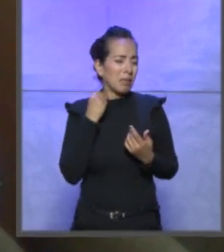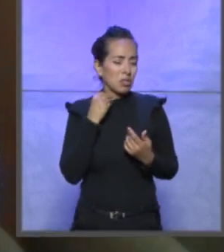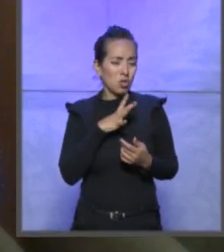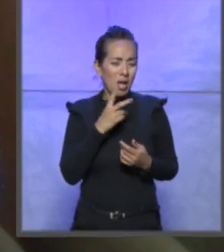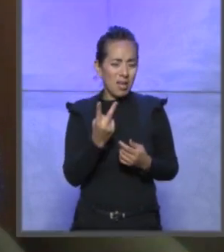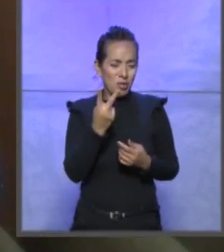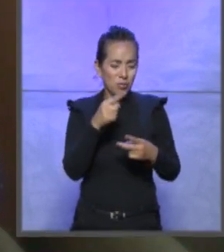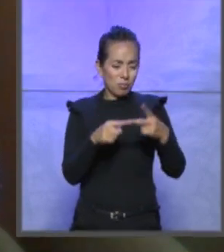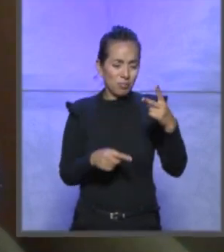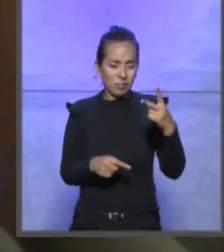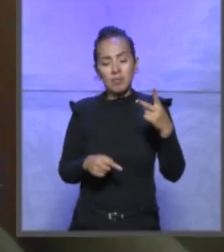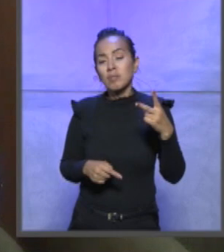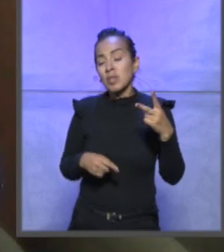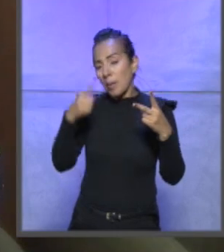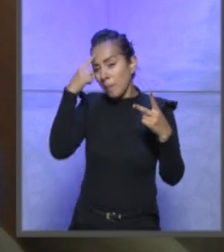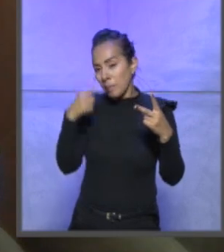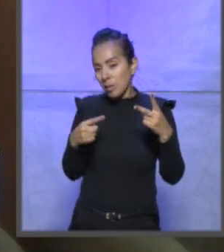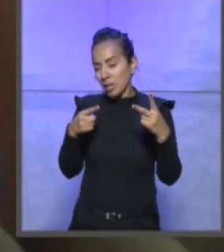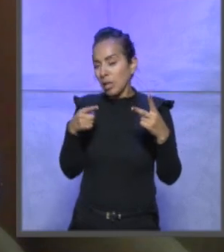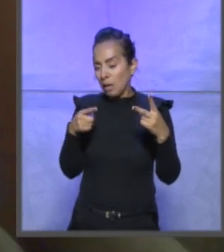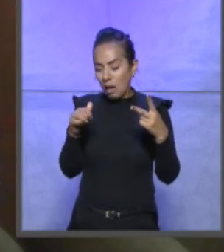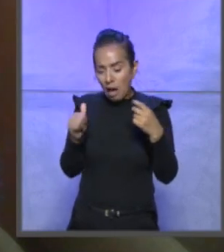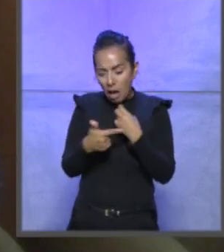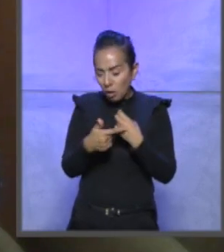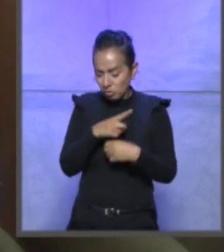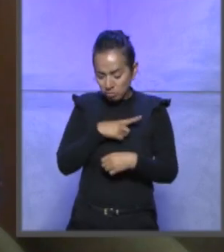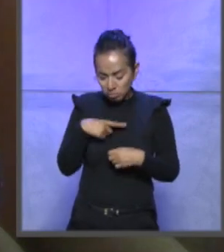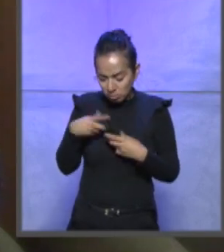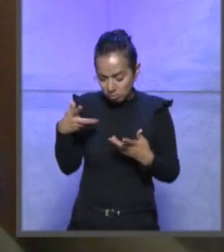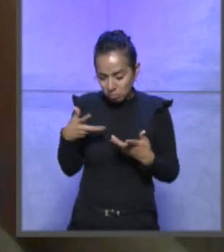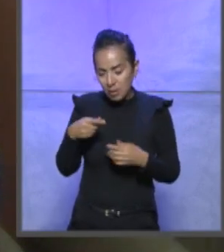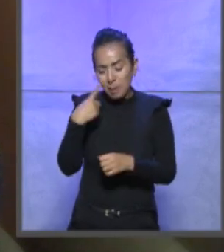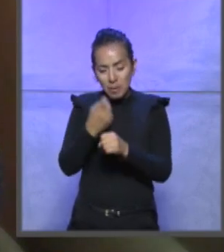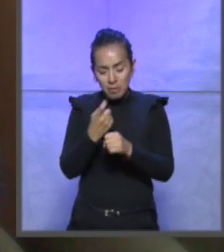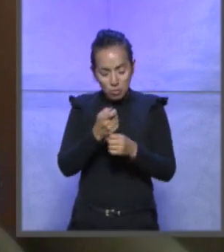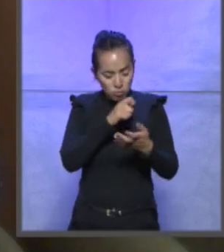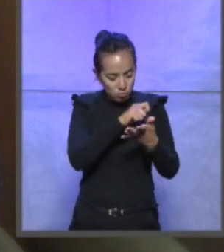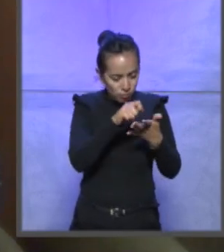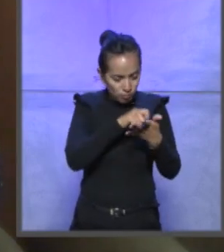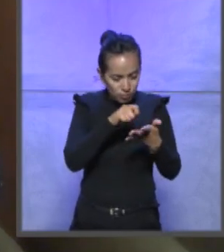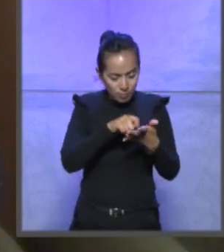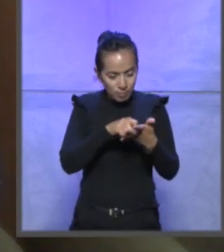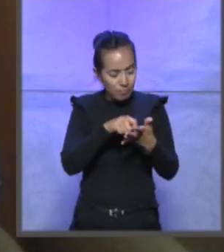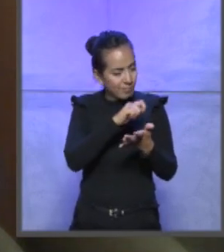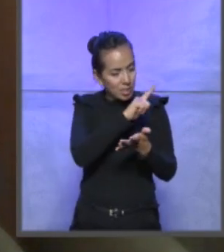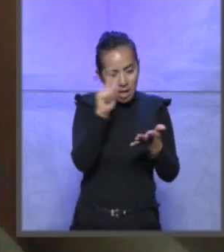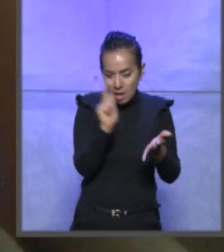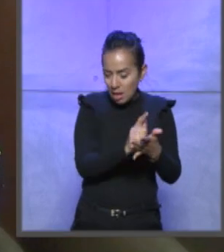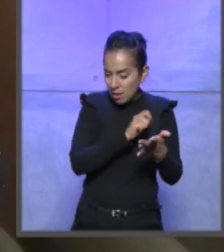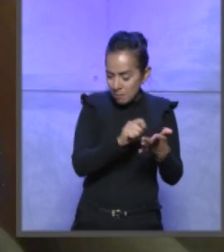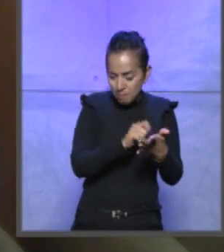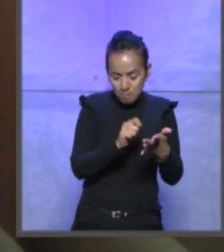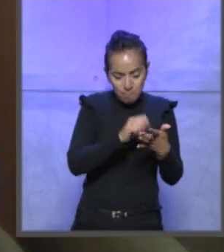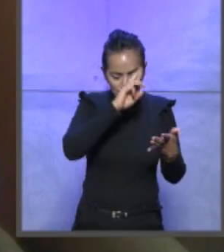momentos. El primer momento es que para que algo se tenga que hacer, tiene que estar de manera escrita, la ley escrita.